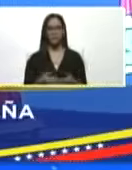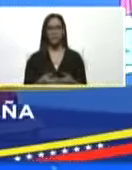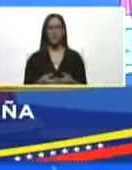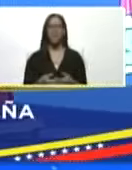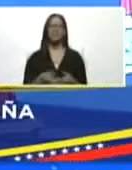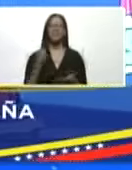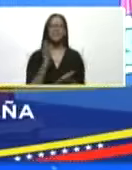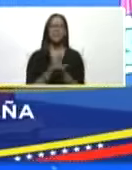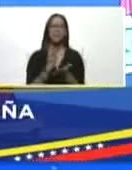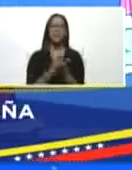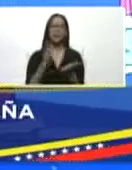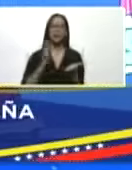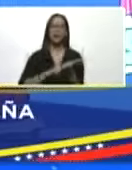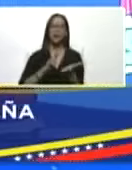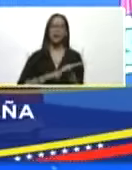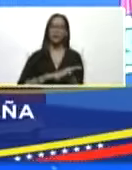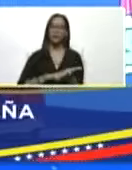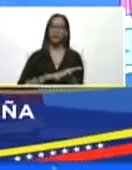siempre con la verdad.